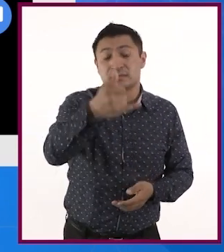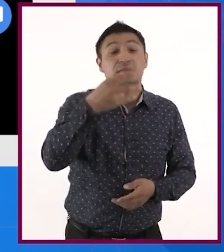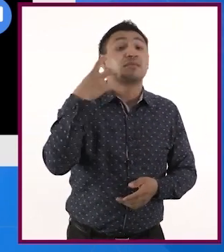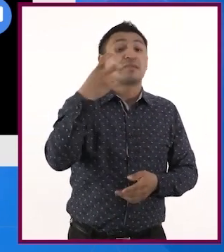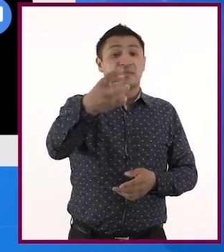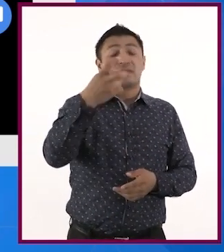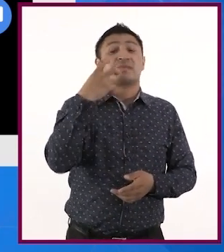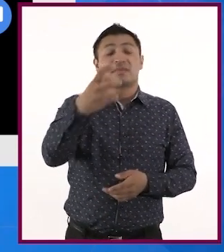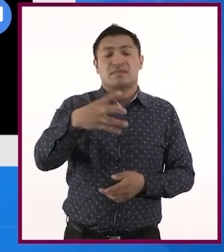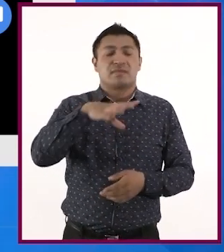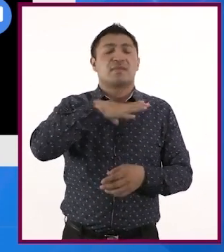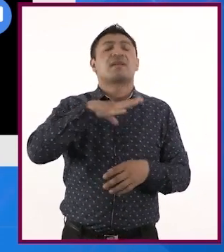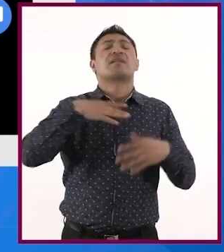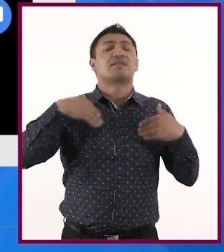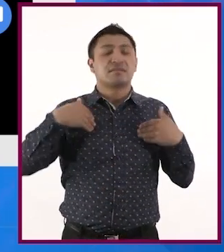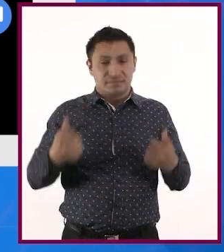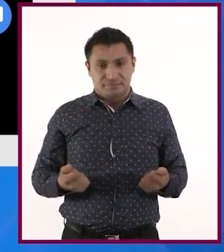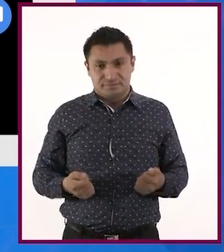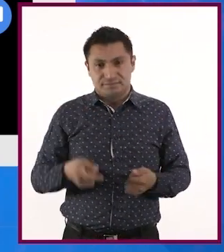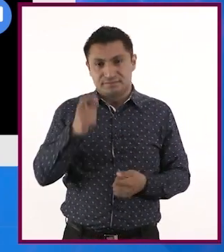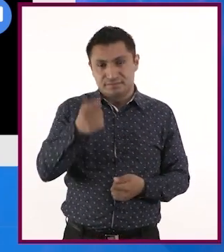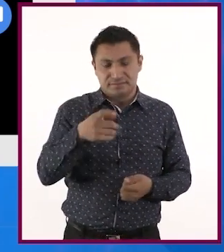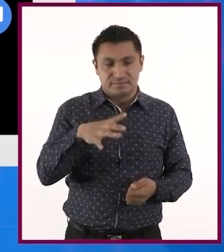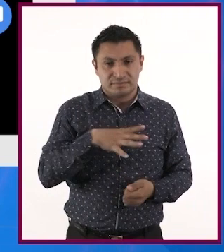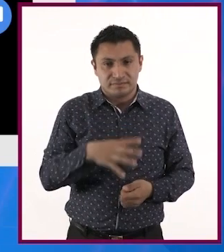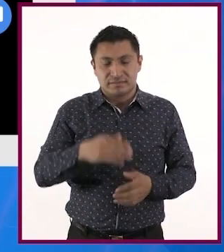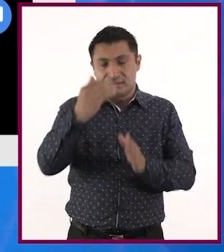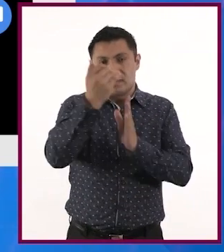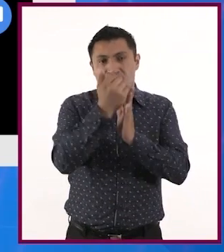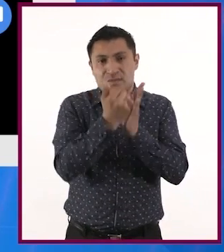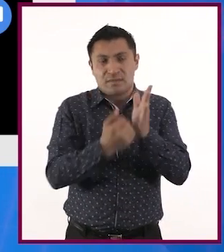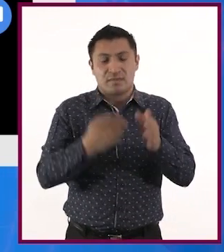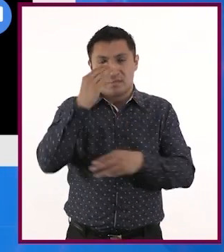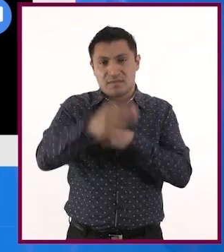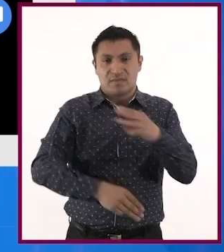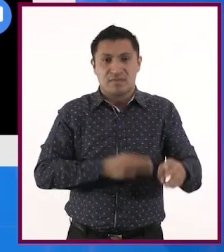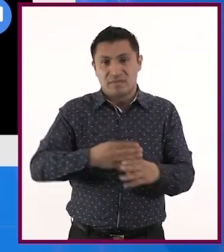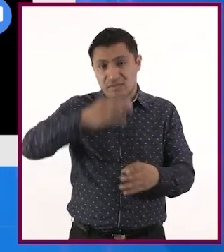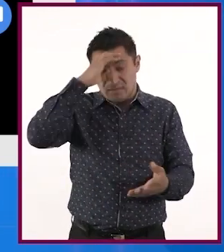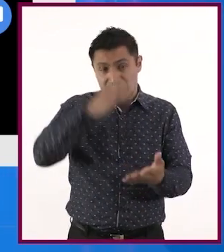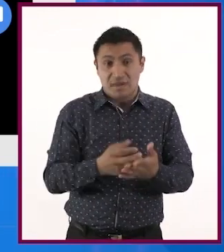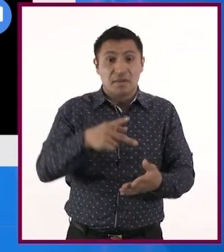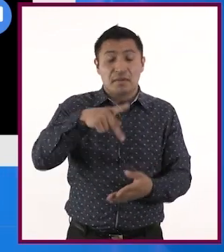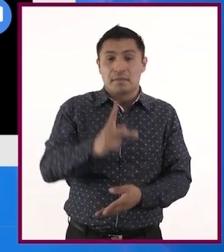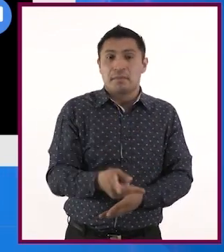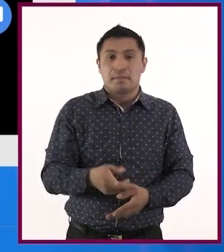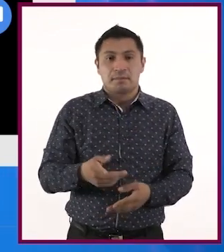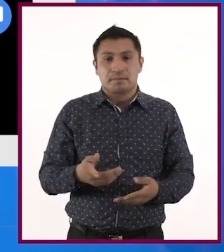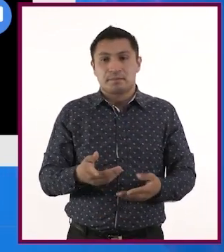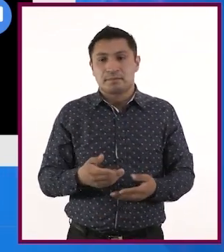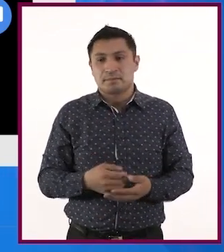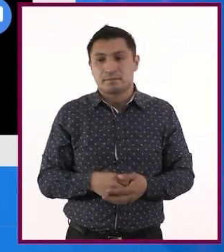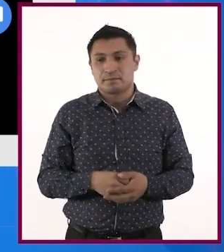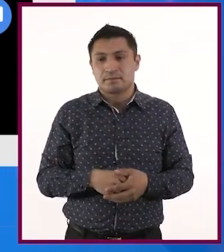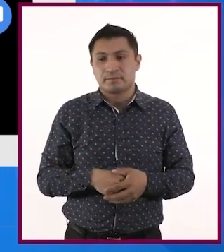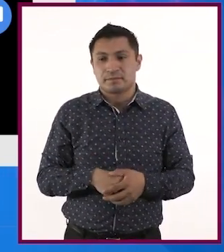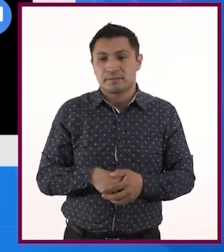eso nos permite ver que hay una disminución del mundo católico, pero no tan